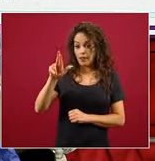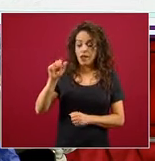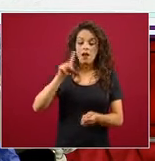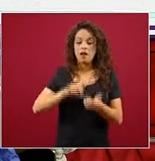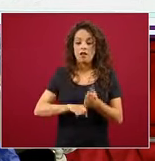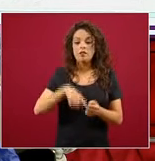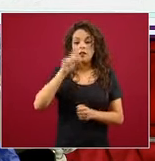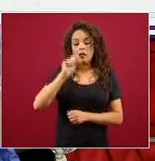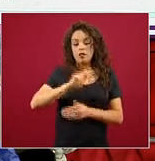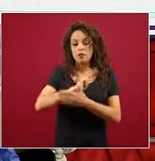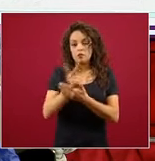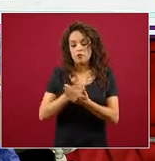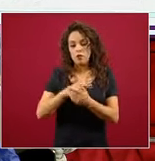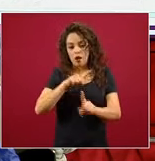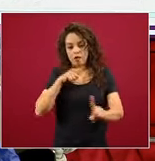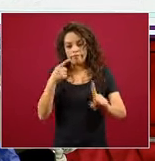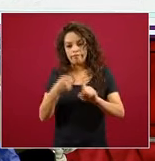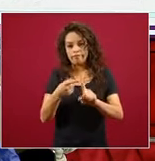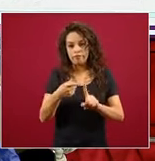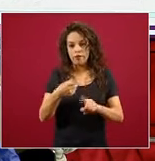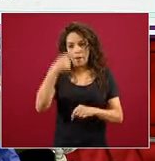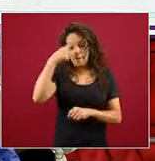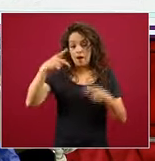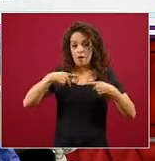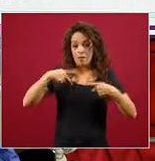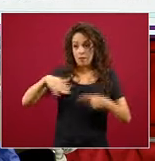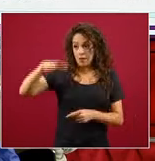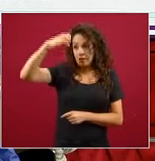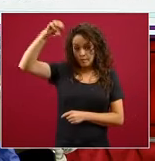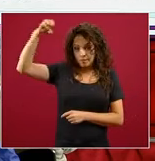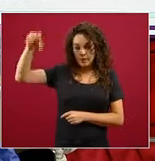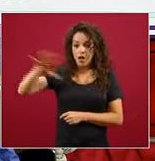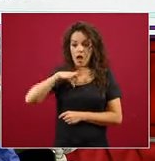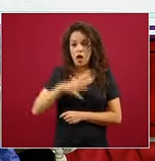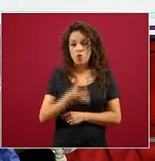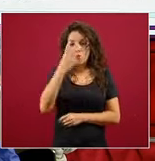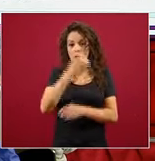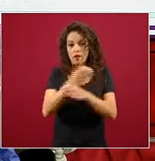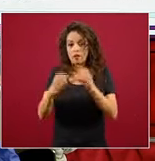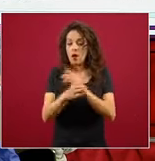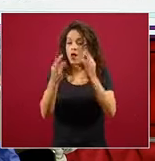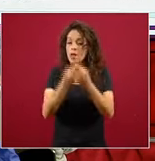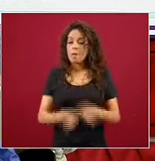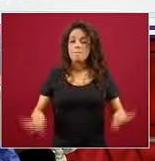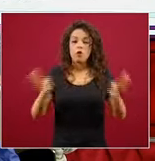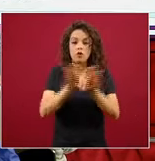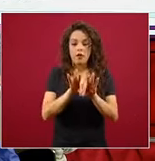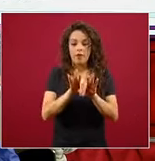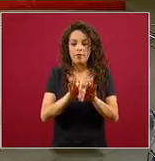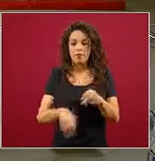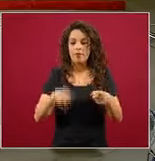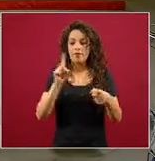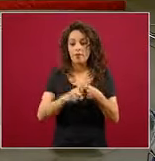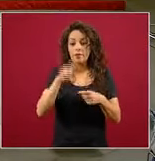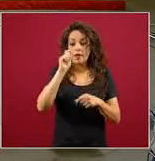específico dedicado a adultos mayores, que tiene estos 4 grandes ejes. Un componente muy importante sobre prevención,